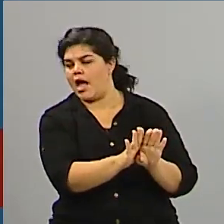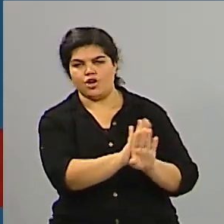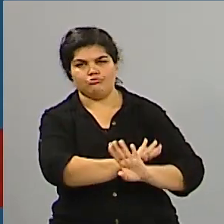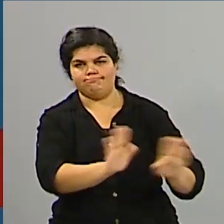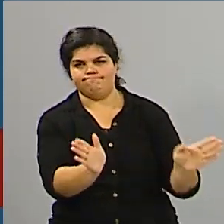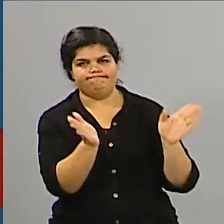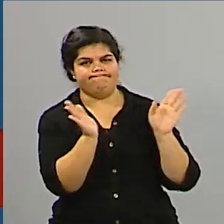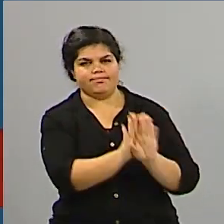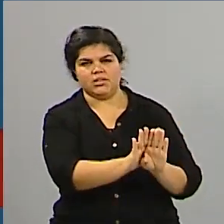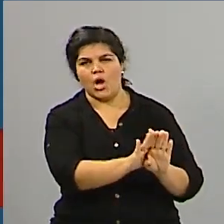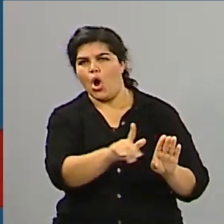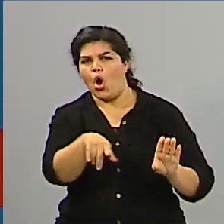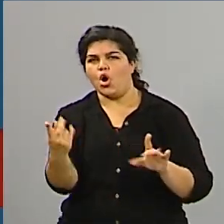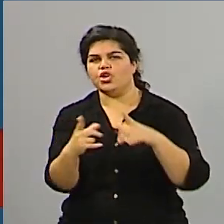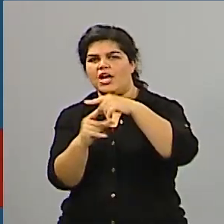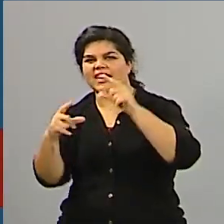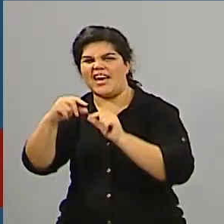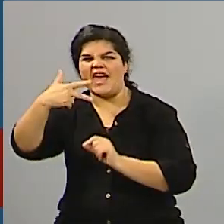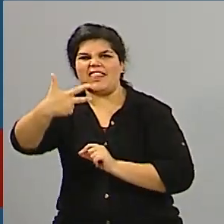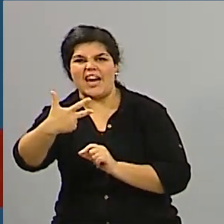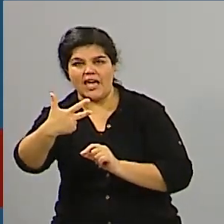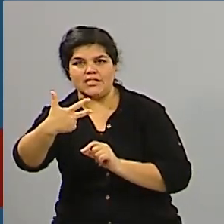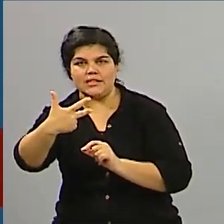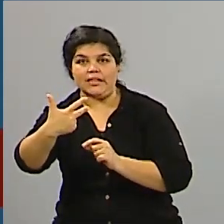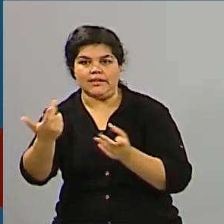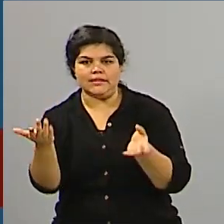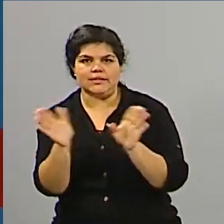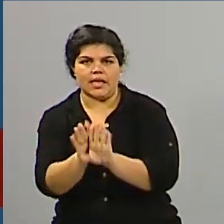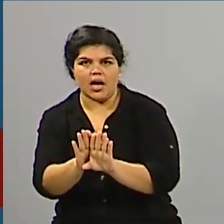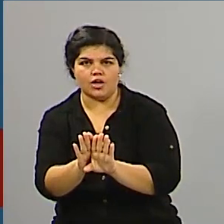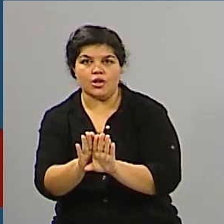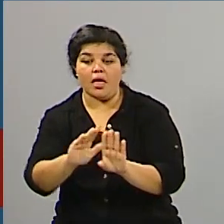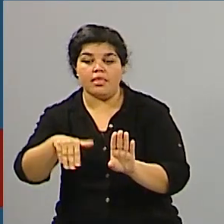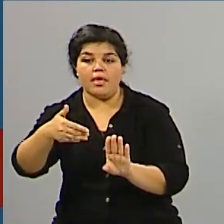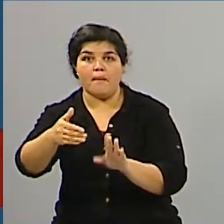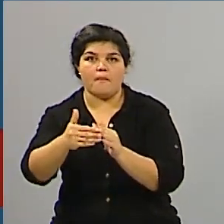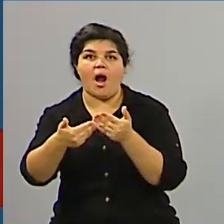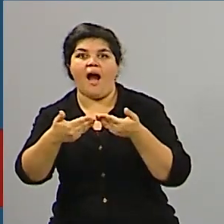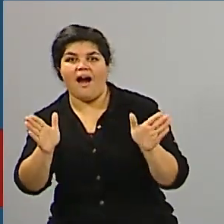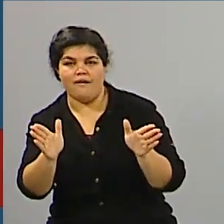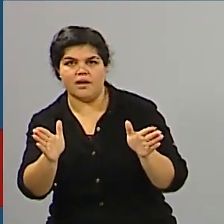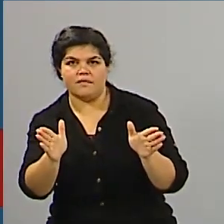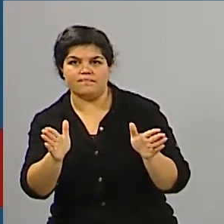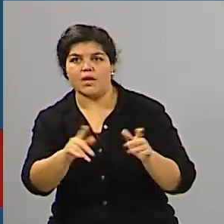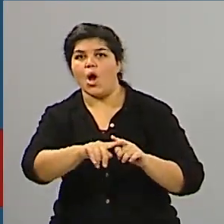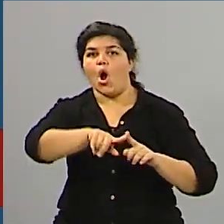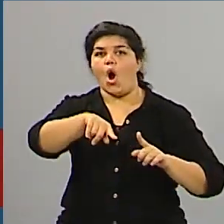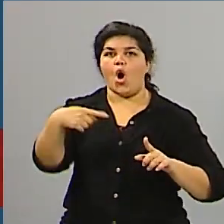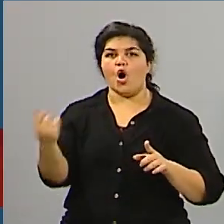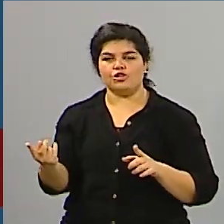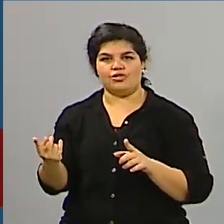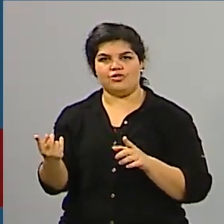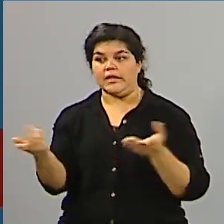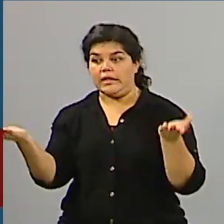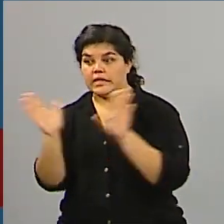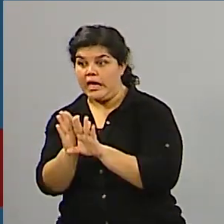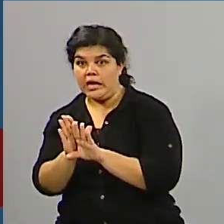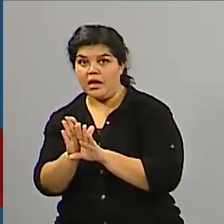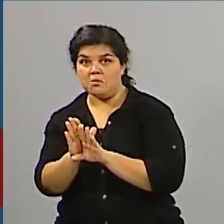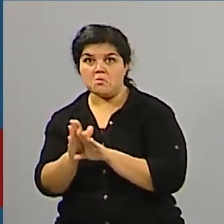vuelve. Y muchos consumen departamentos informales, o sea, Airbnb, todas esas cosas que no condicen con, o sea,